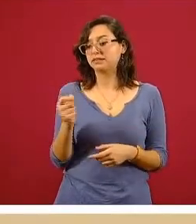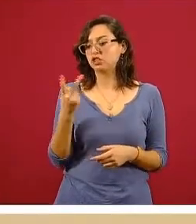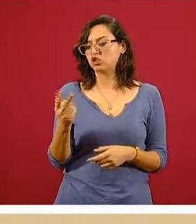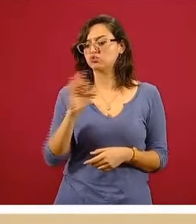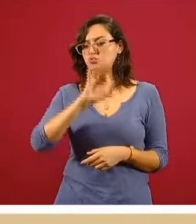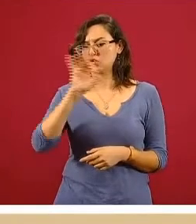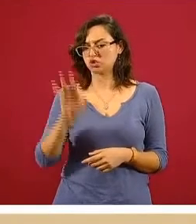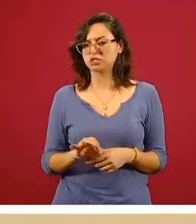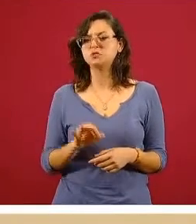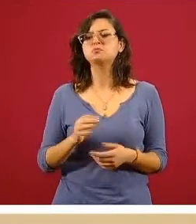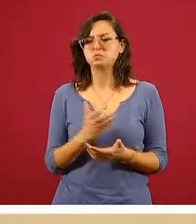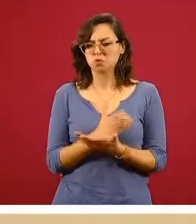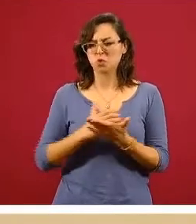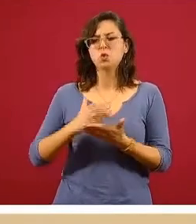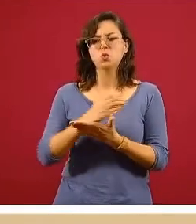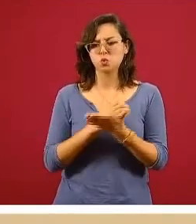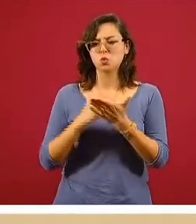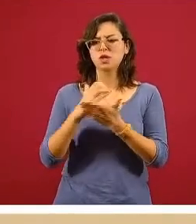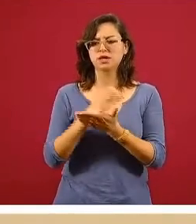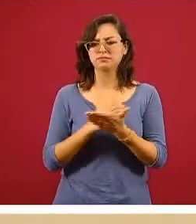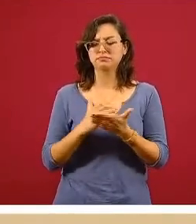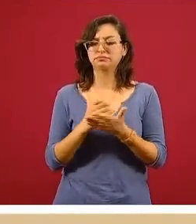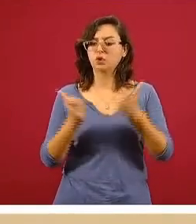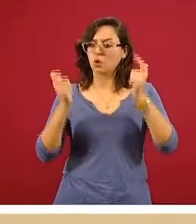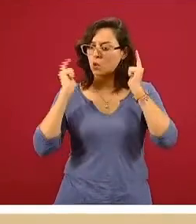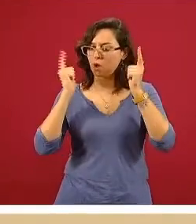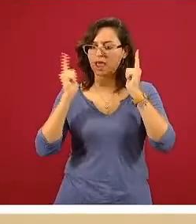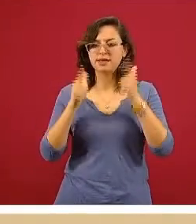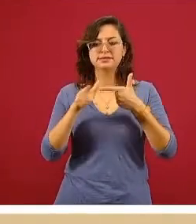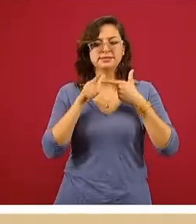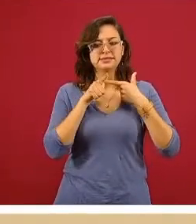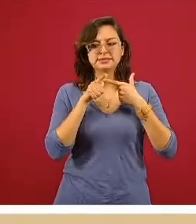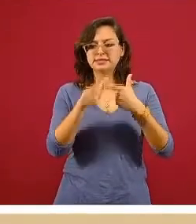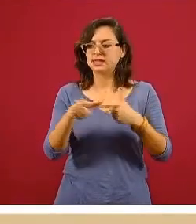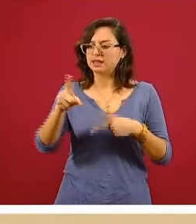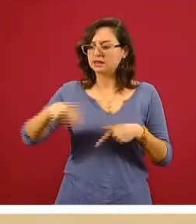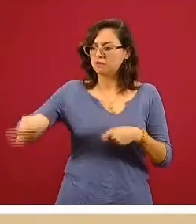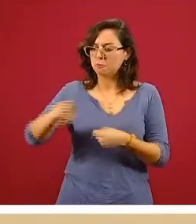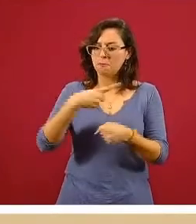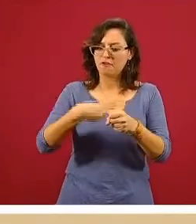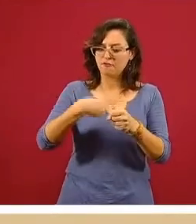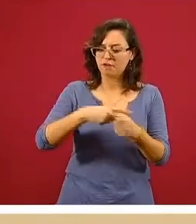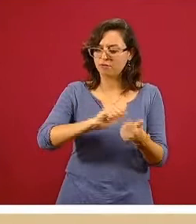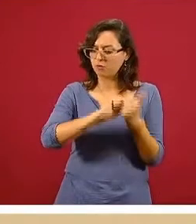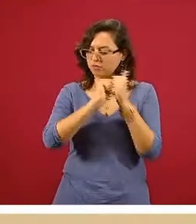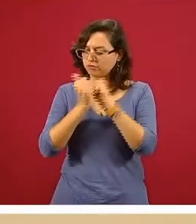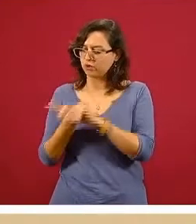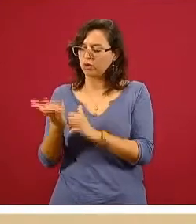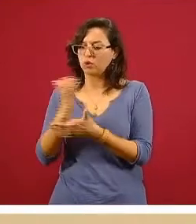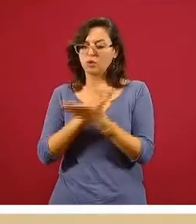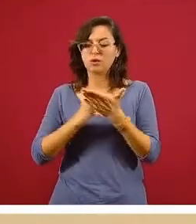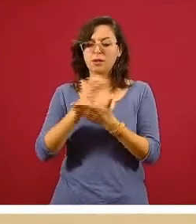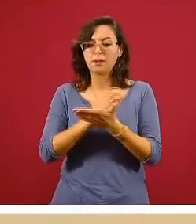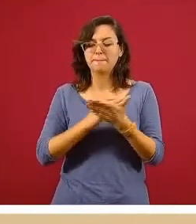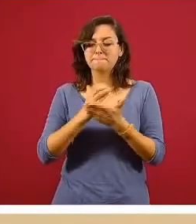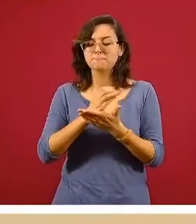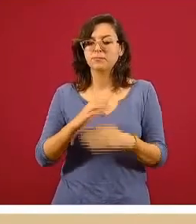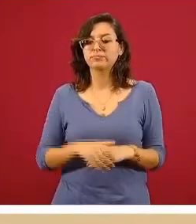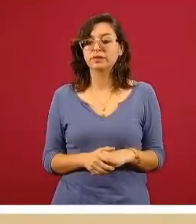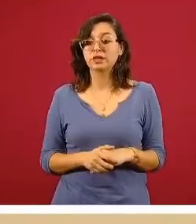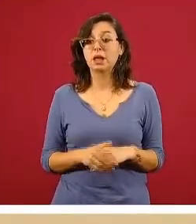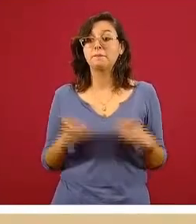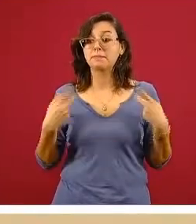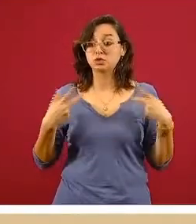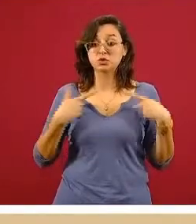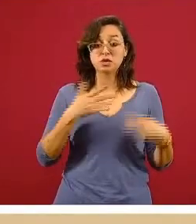las personas recuperadas, esperemos que esto continúe incrementándose también en los siguientes días, y vemos que en el